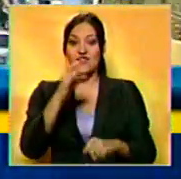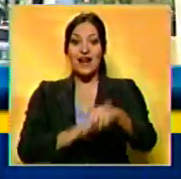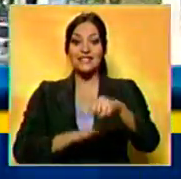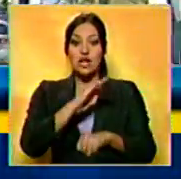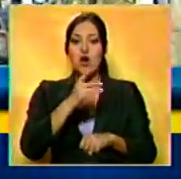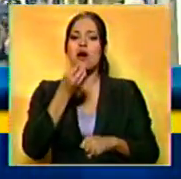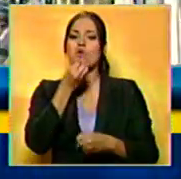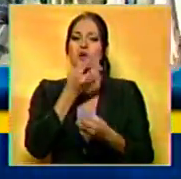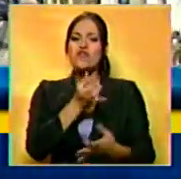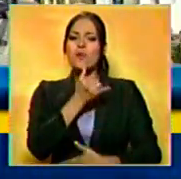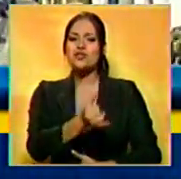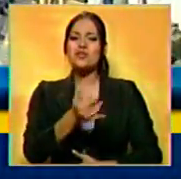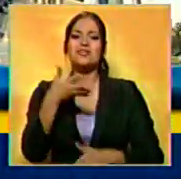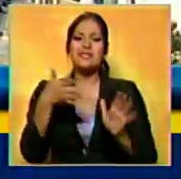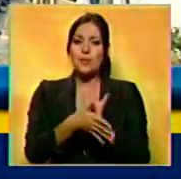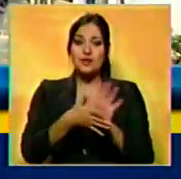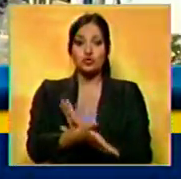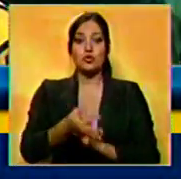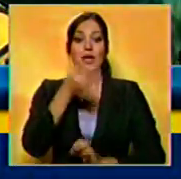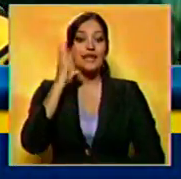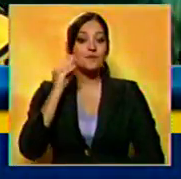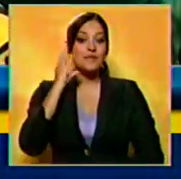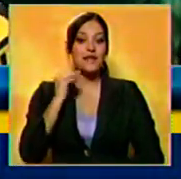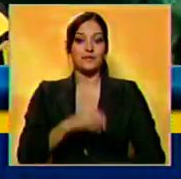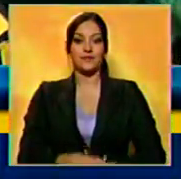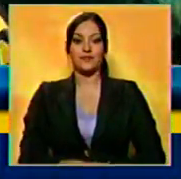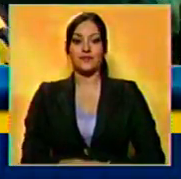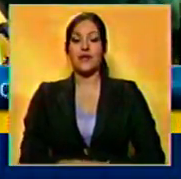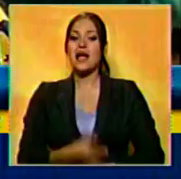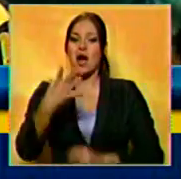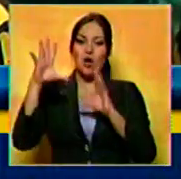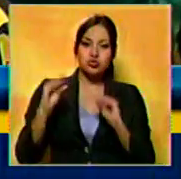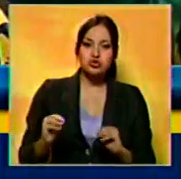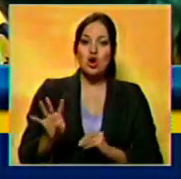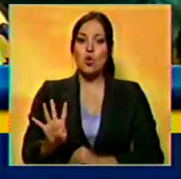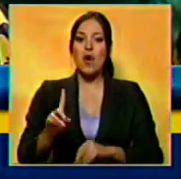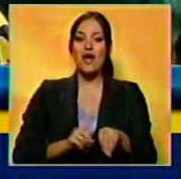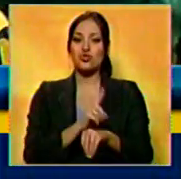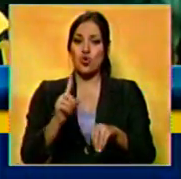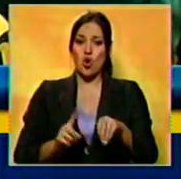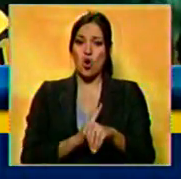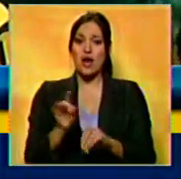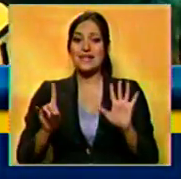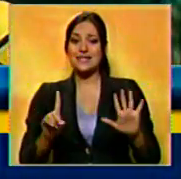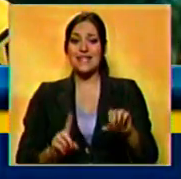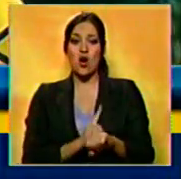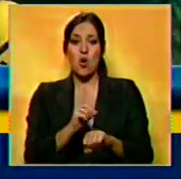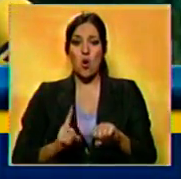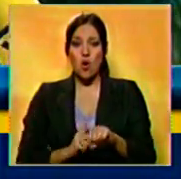quienes nos comentaron sus calamidades. Escuchemos. No, esos son apagones de